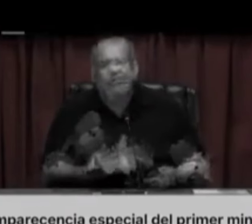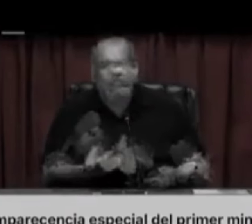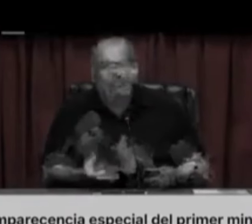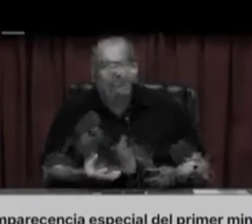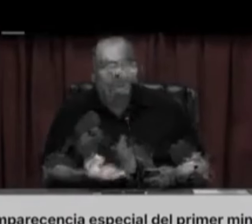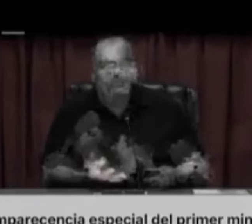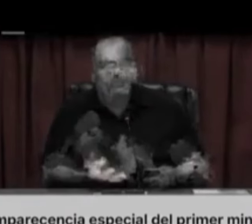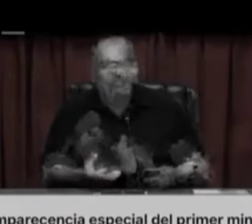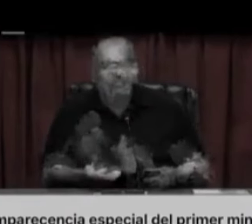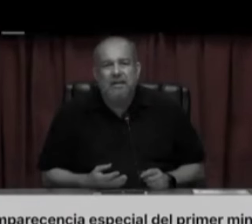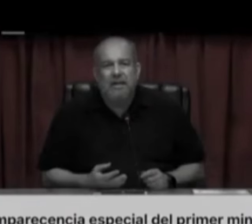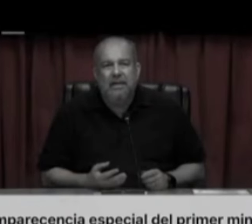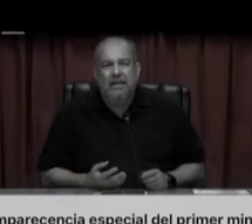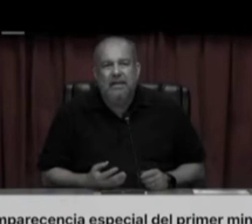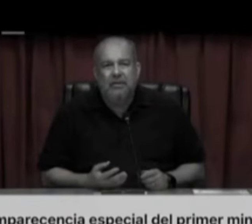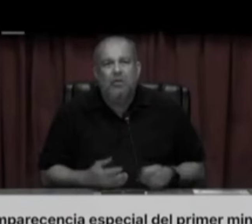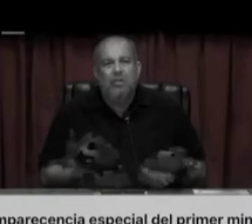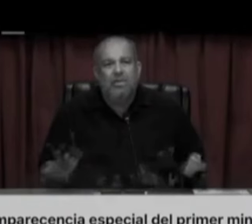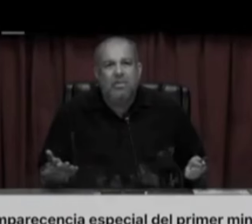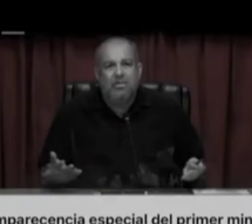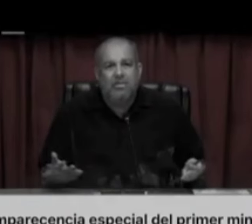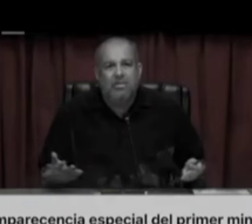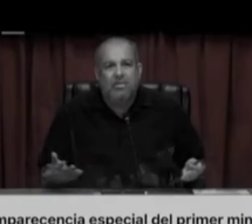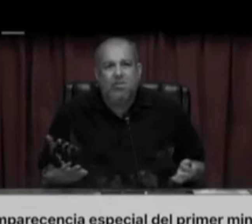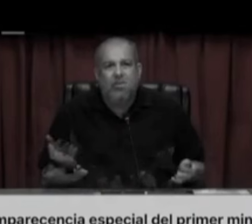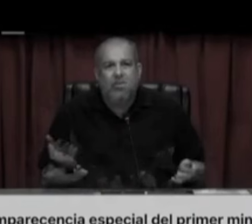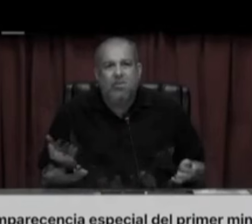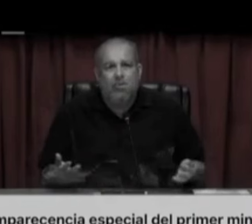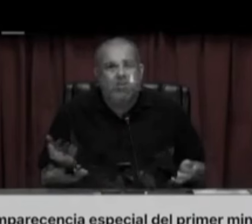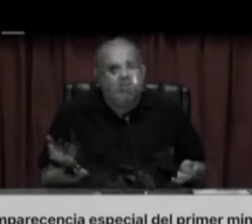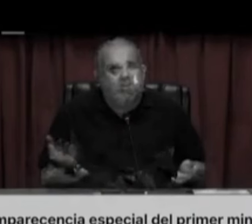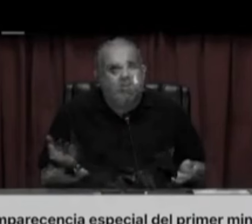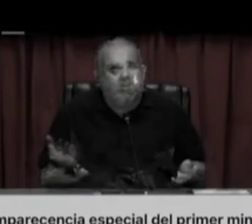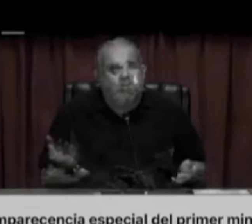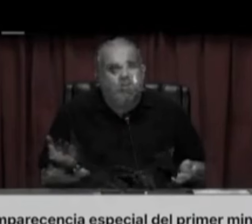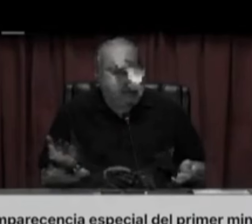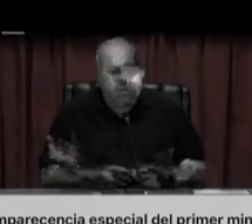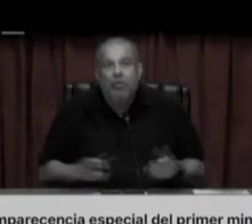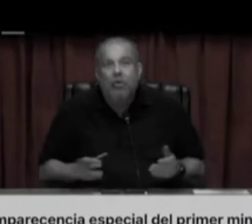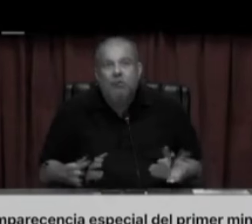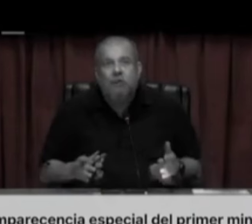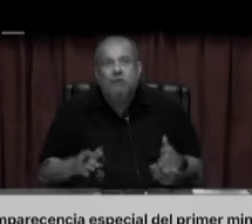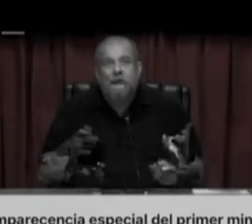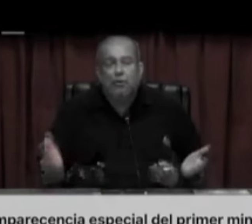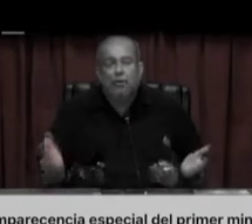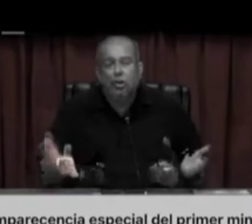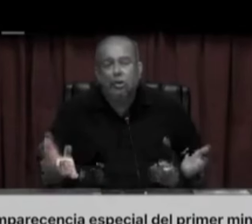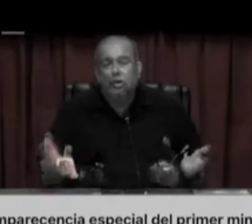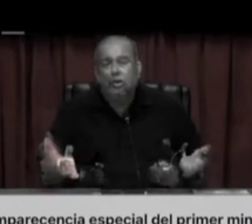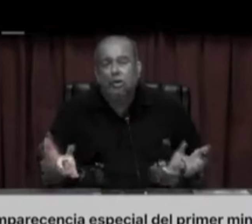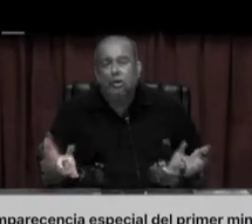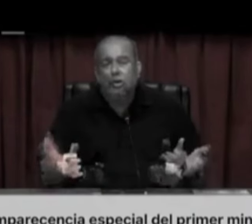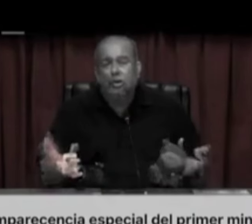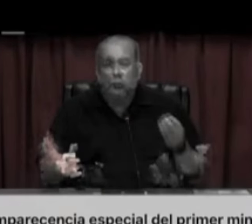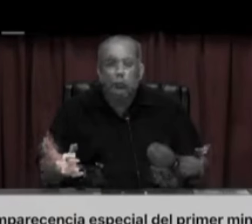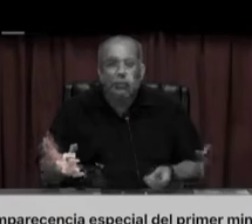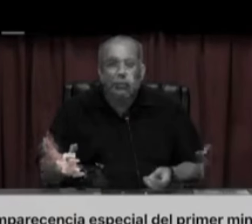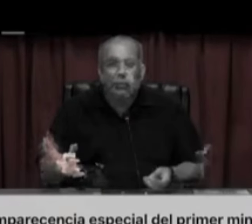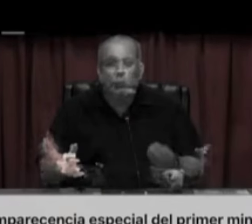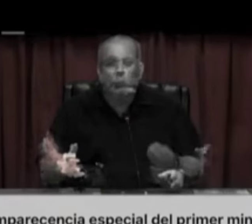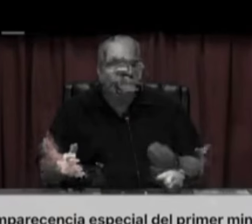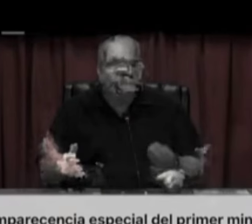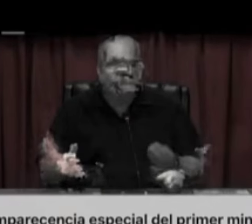utilizar el crudo nacional y no depender tanto de fue muy bueno desde el punto de vista económico, pero también por